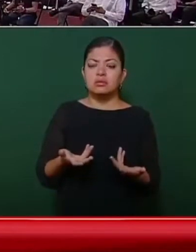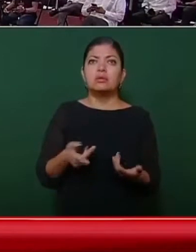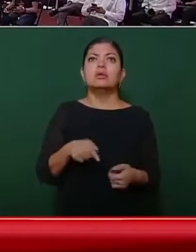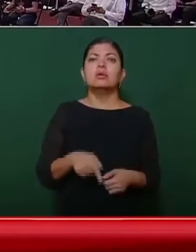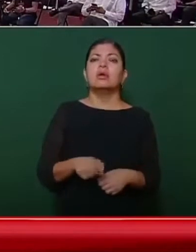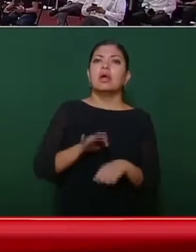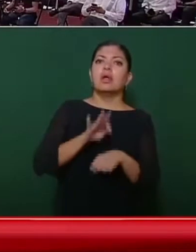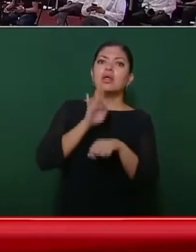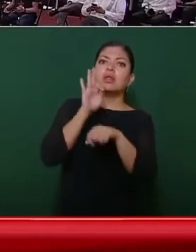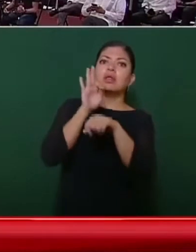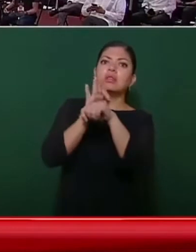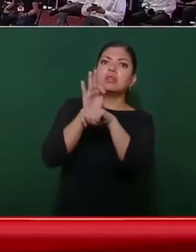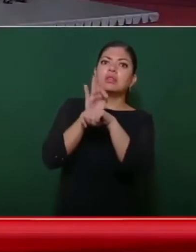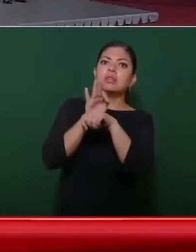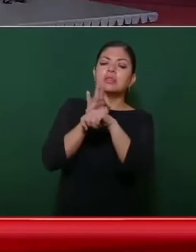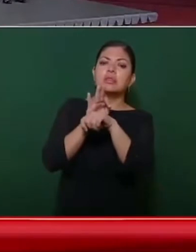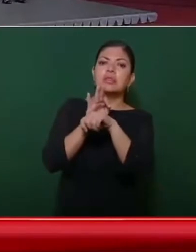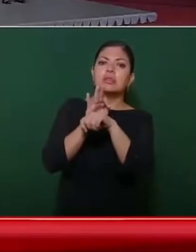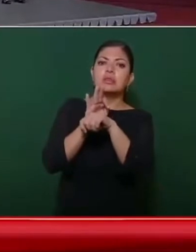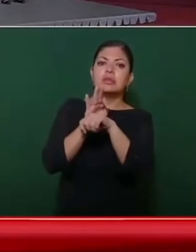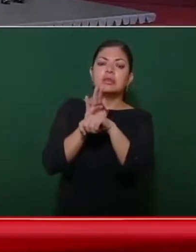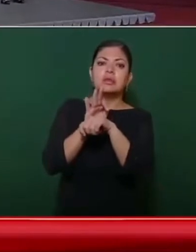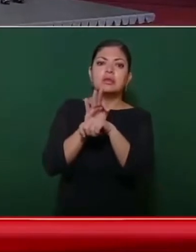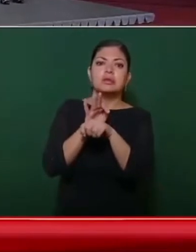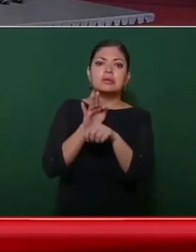defienden los intereses